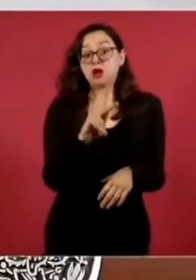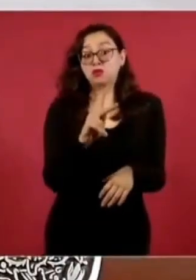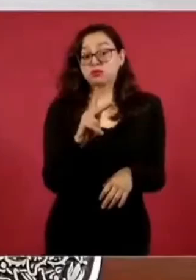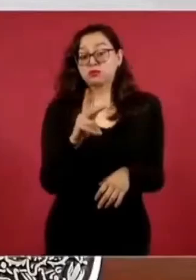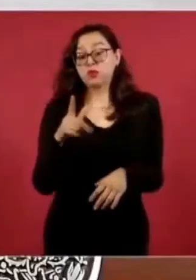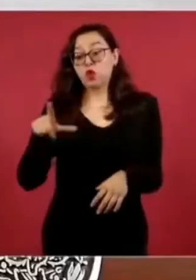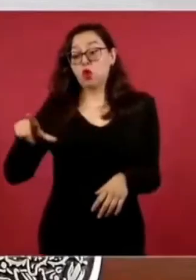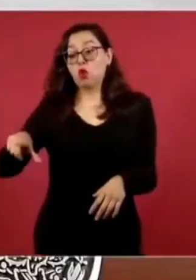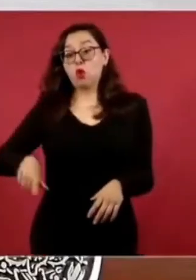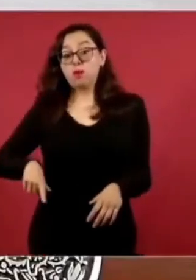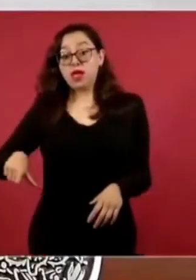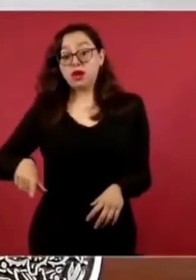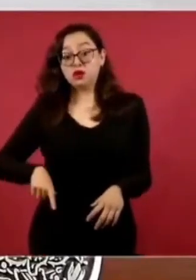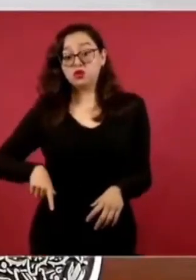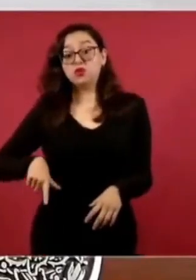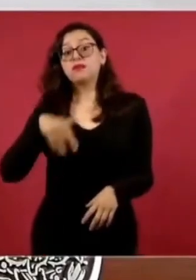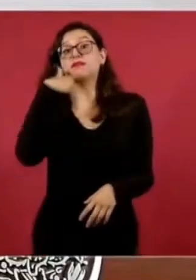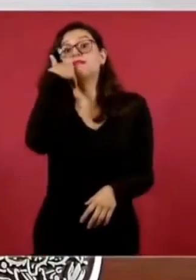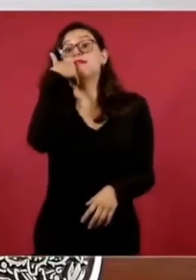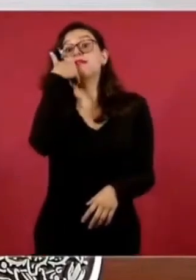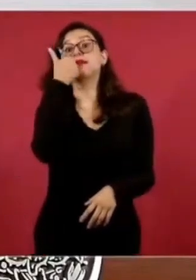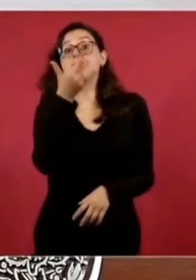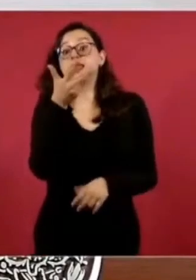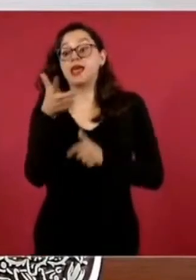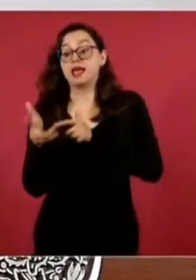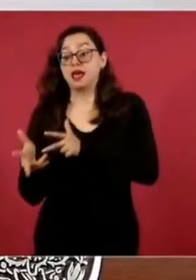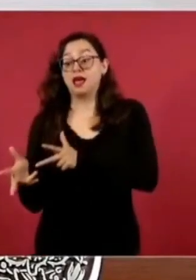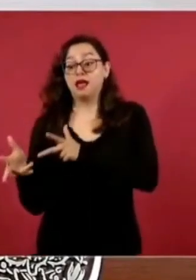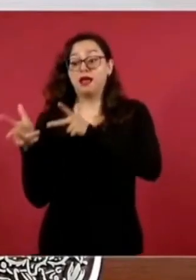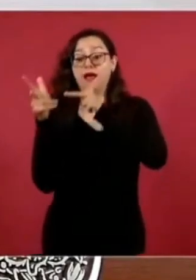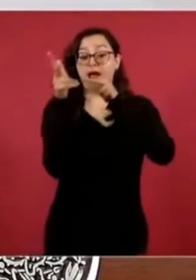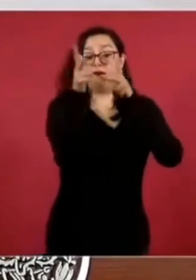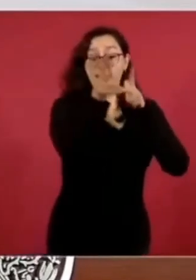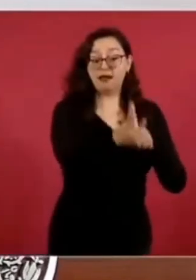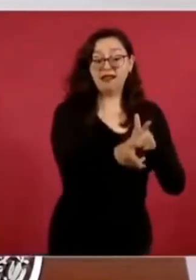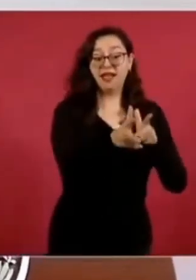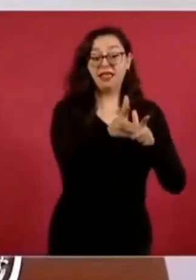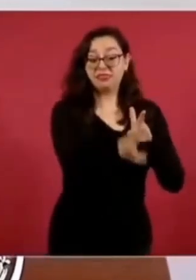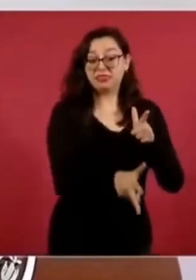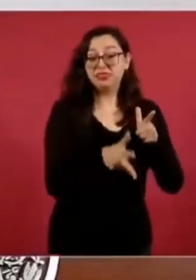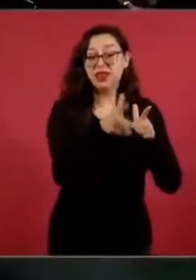puede utilizar las líneas. Y además tiene